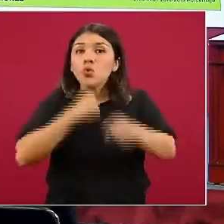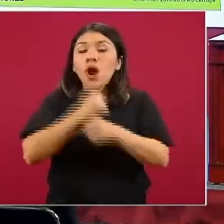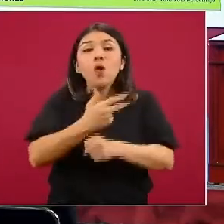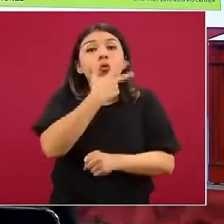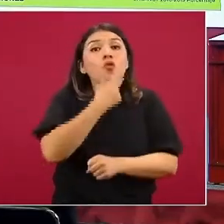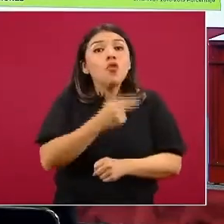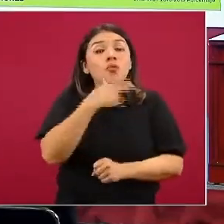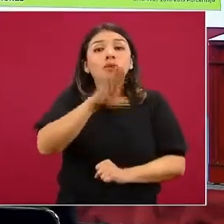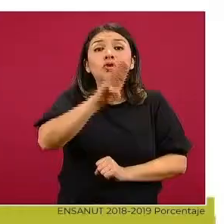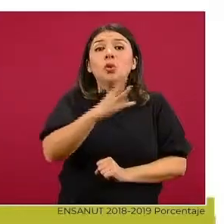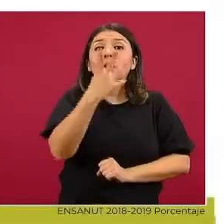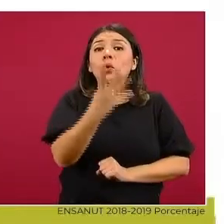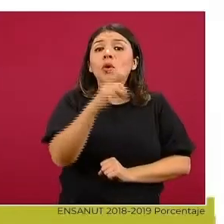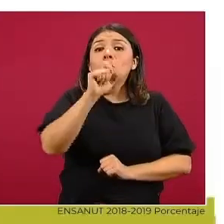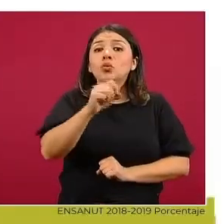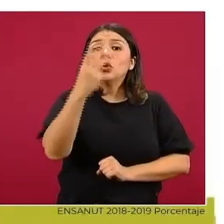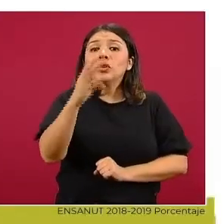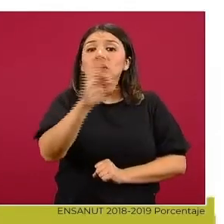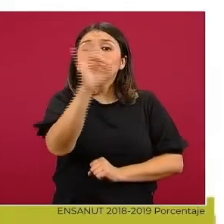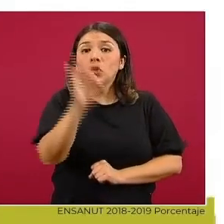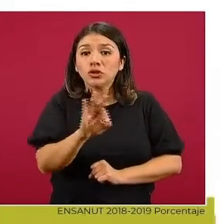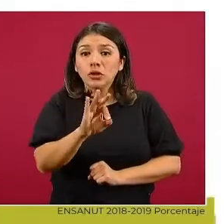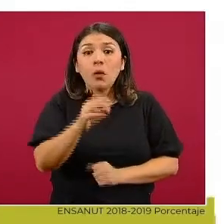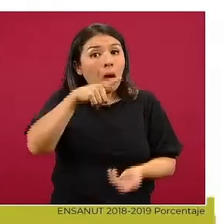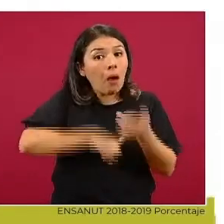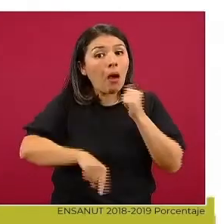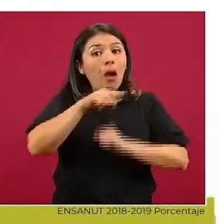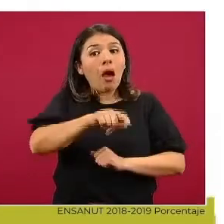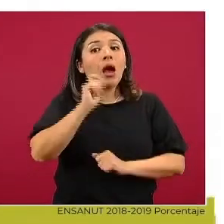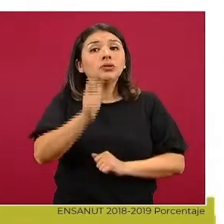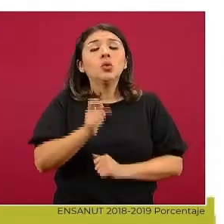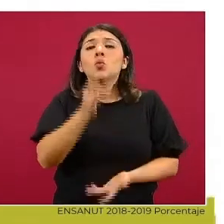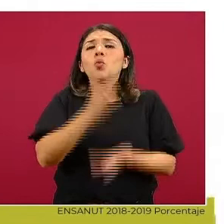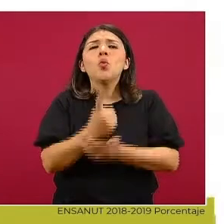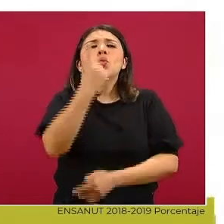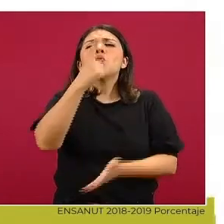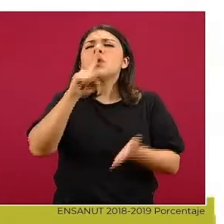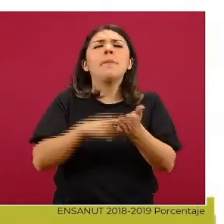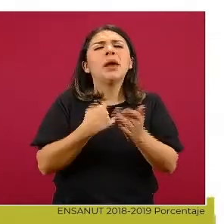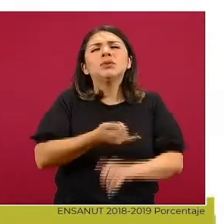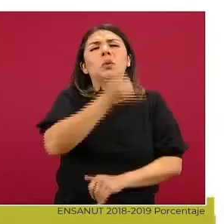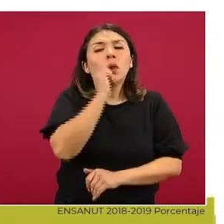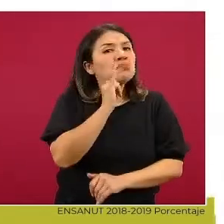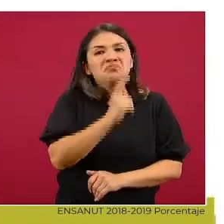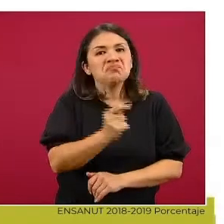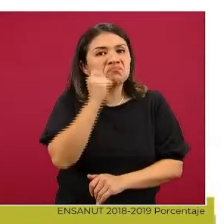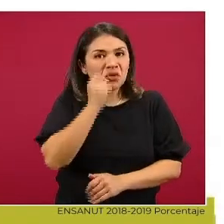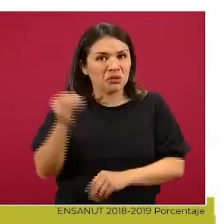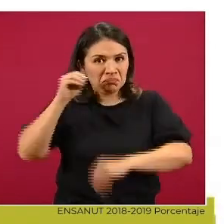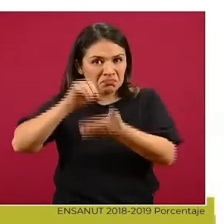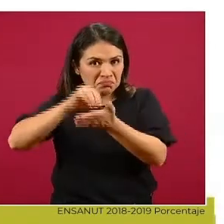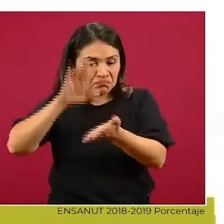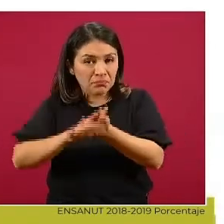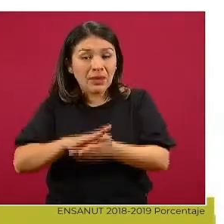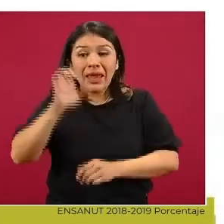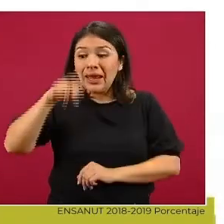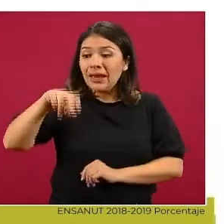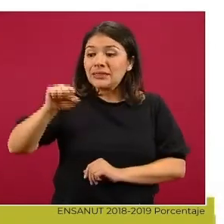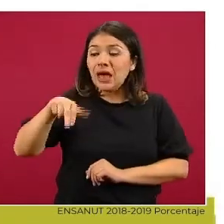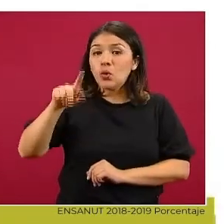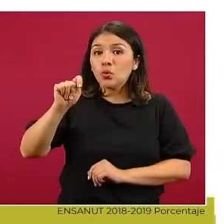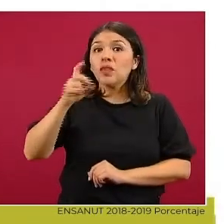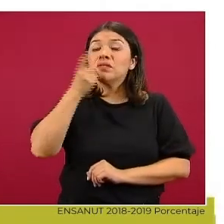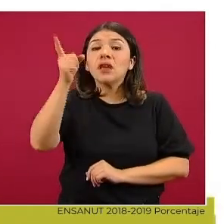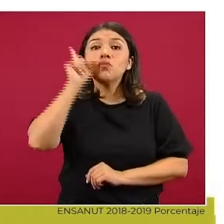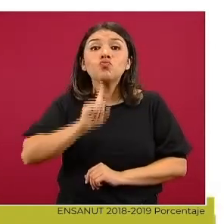es del 94.3%, aunque esto implica que hayan consumido solo una vez en el último año, y la ENSANUD nos dice que para mujeres